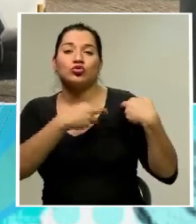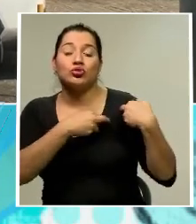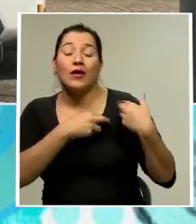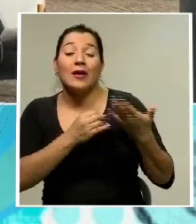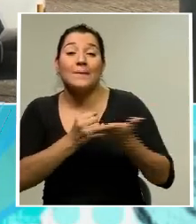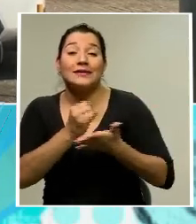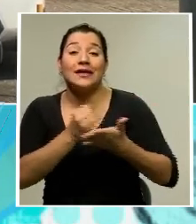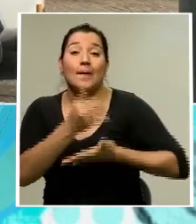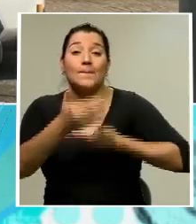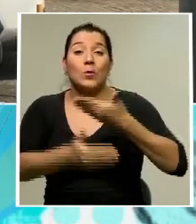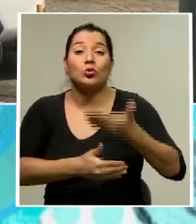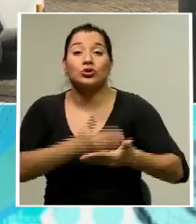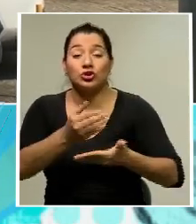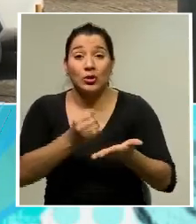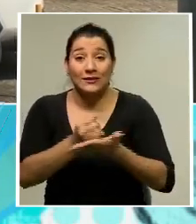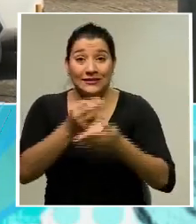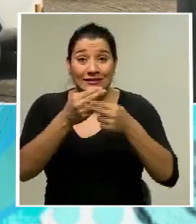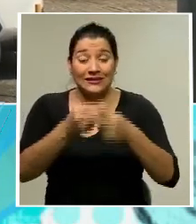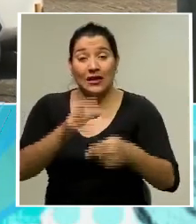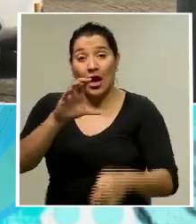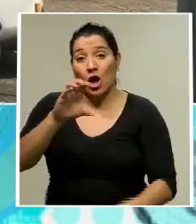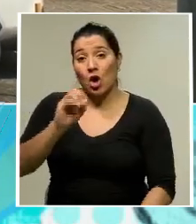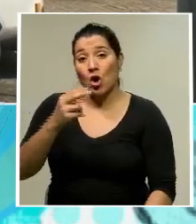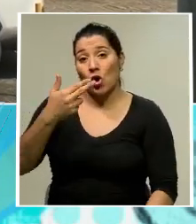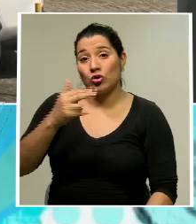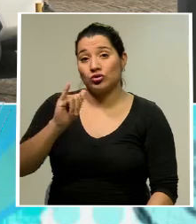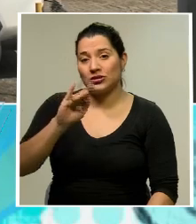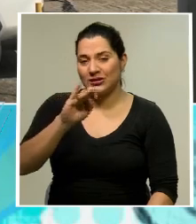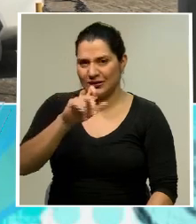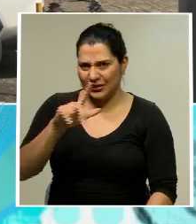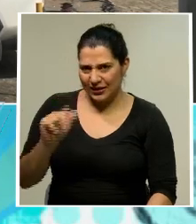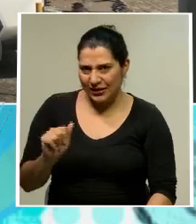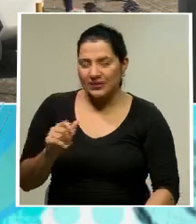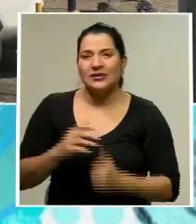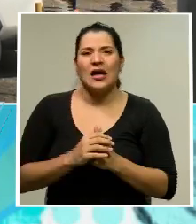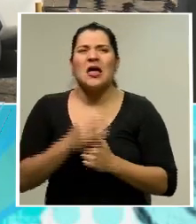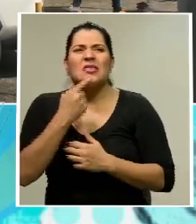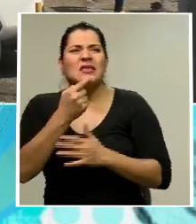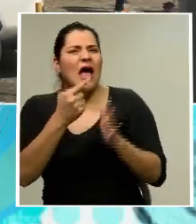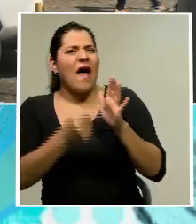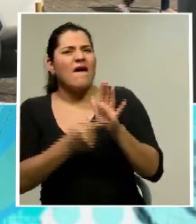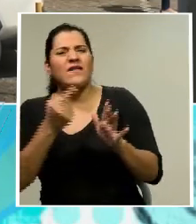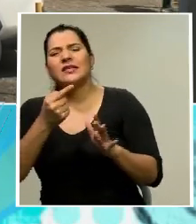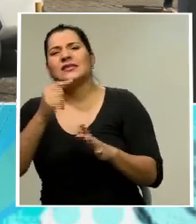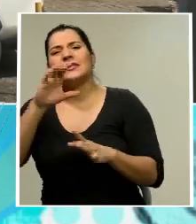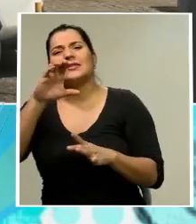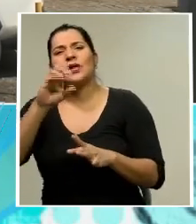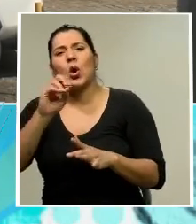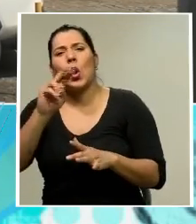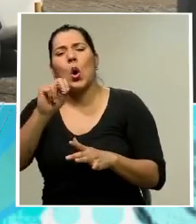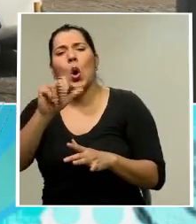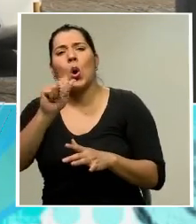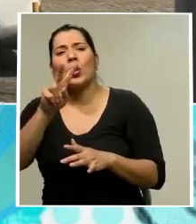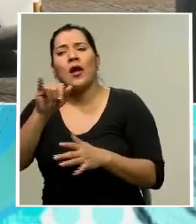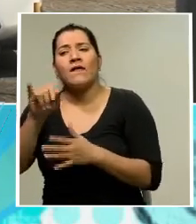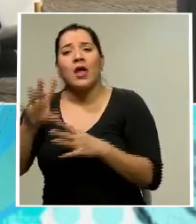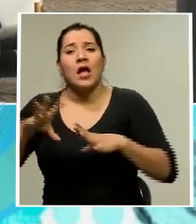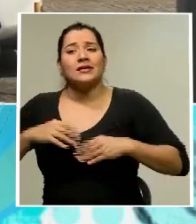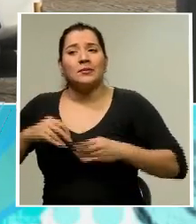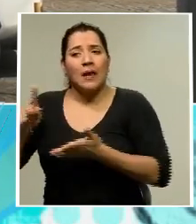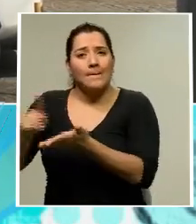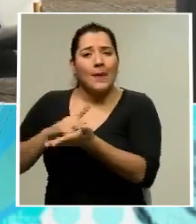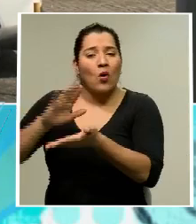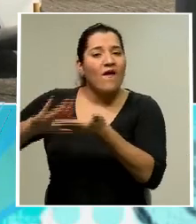cosas importantes, pagos que se hacen en el CONAVI en efectivo sin ser registrados, amenazas hacia este funcionario,